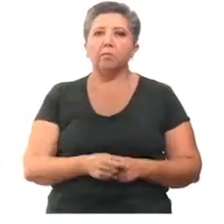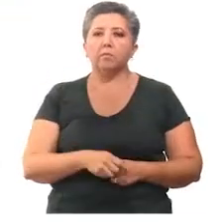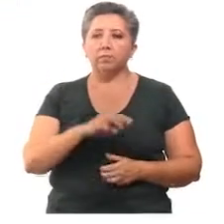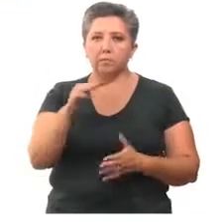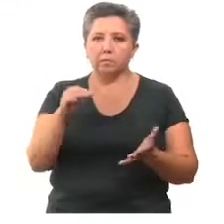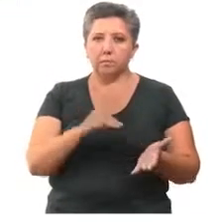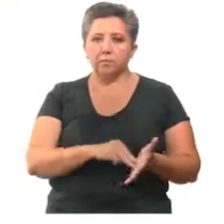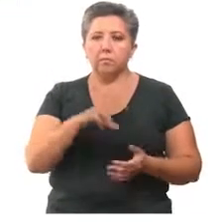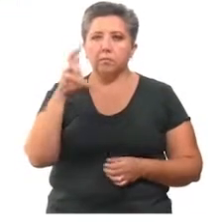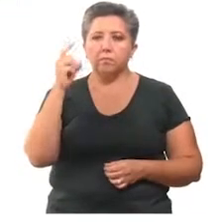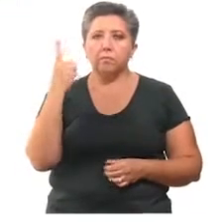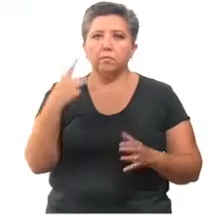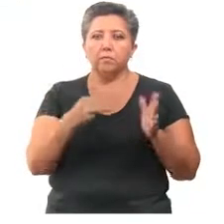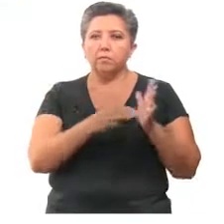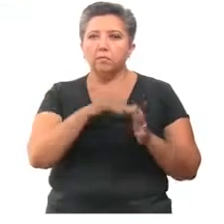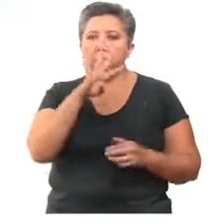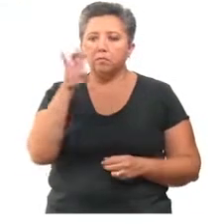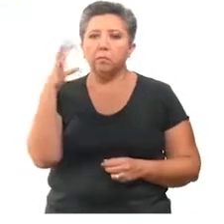son Mérida con